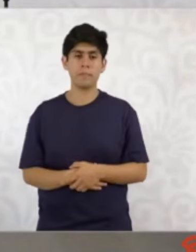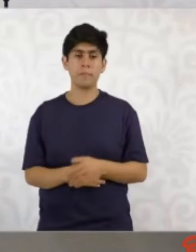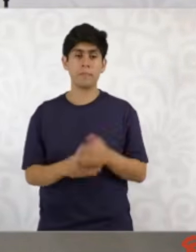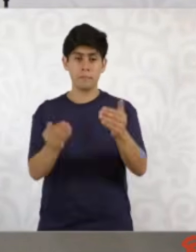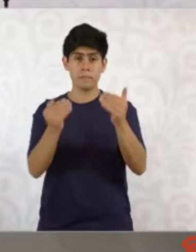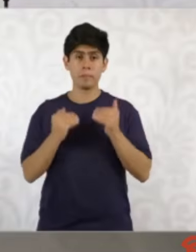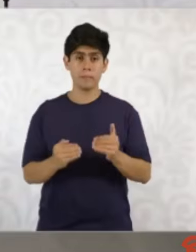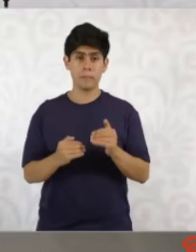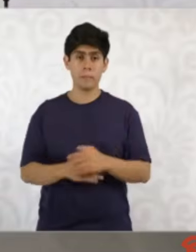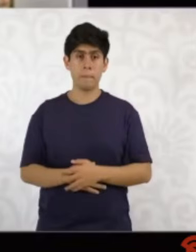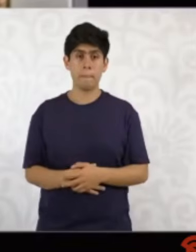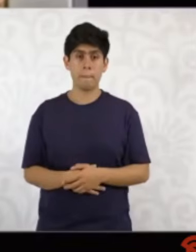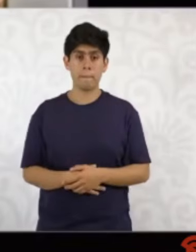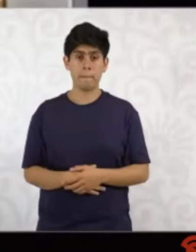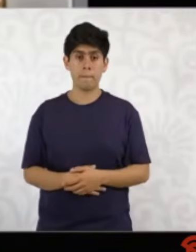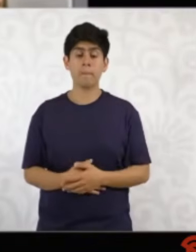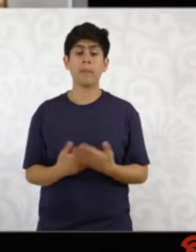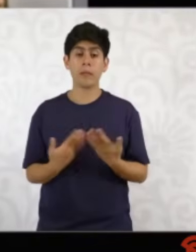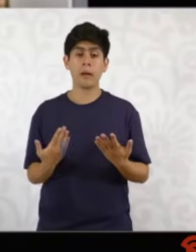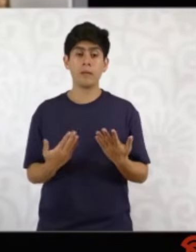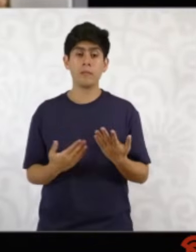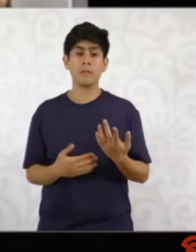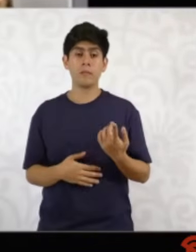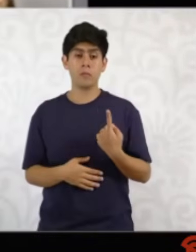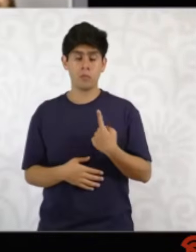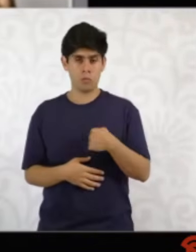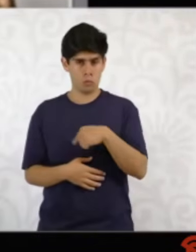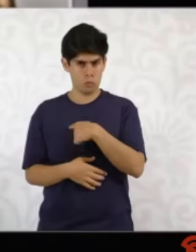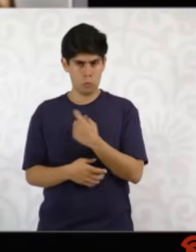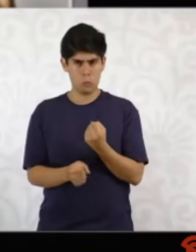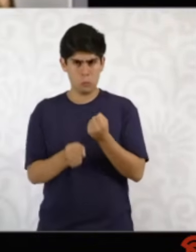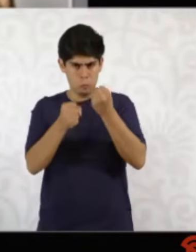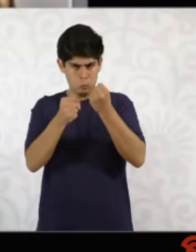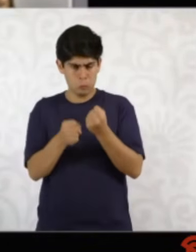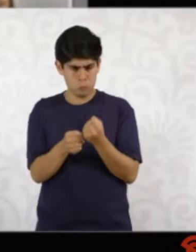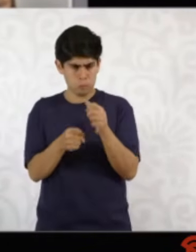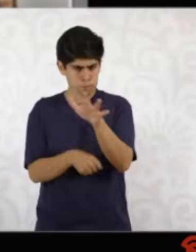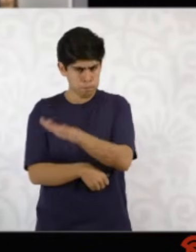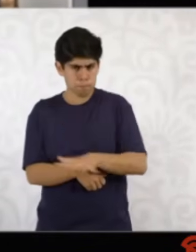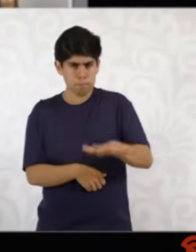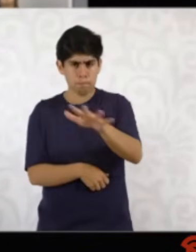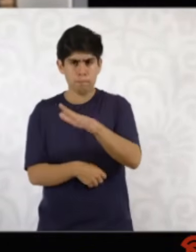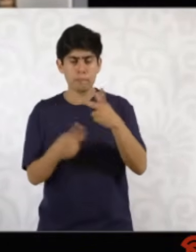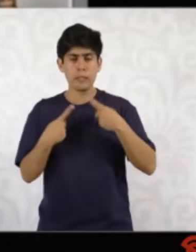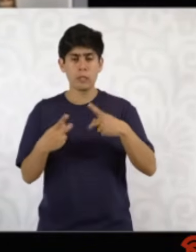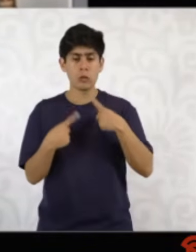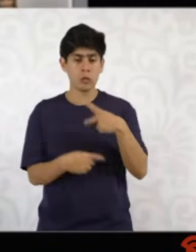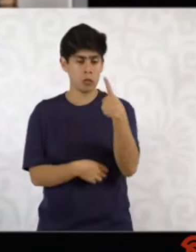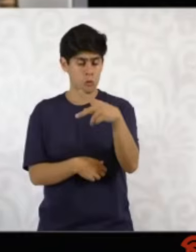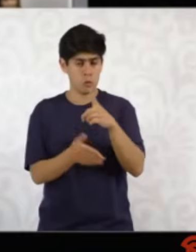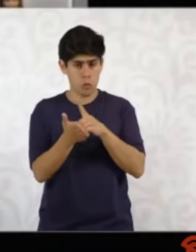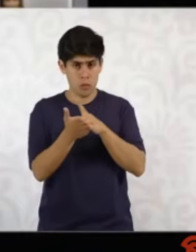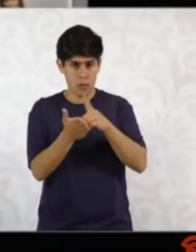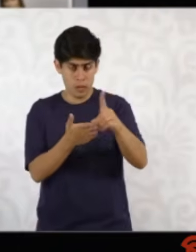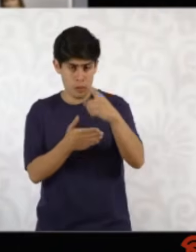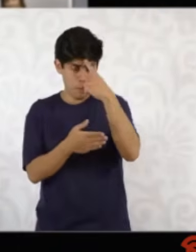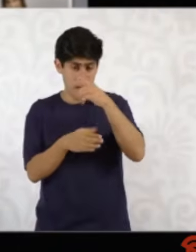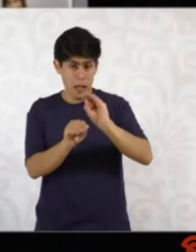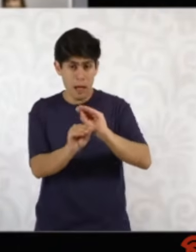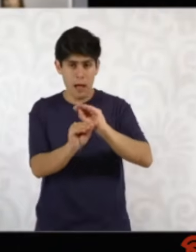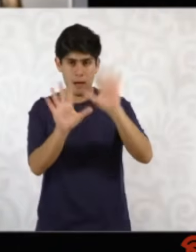Reforzamos la efectividad del derecho a la rectificación y, en tercer